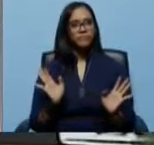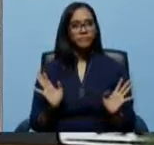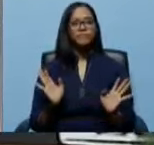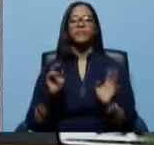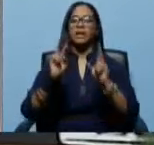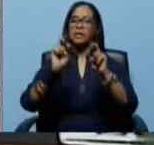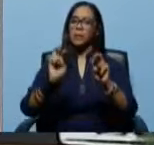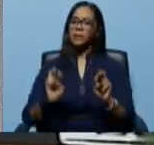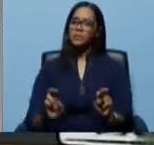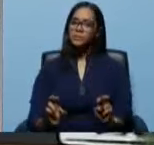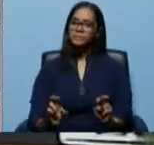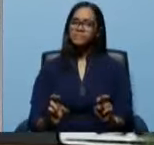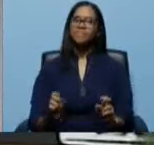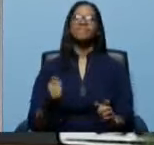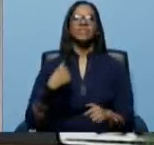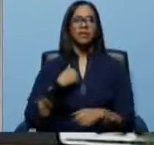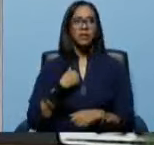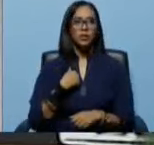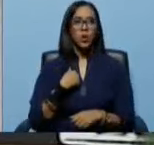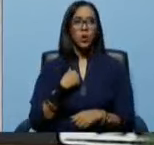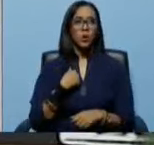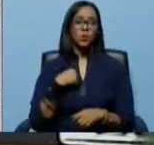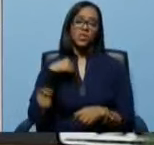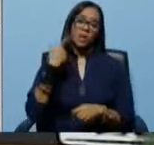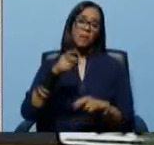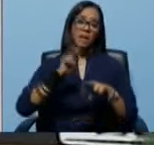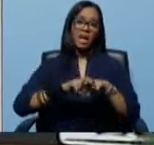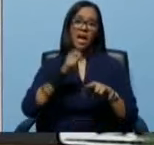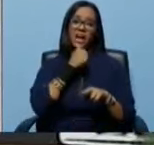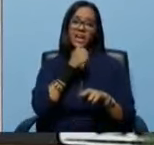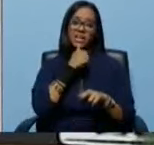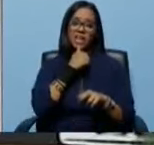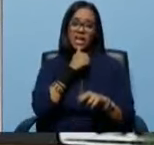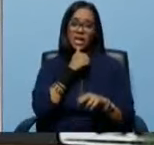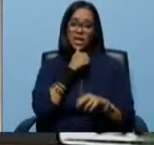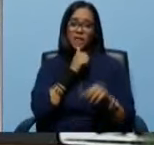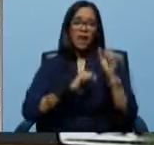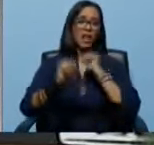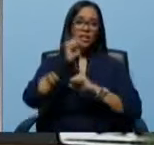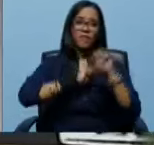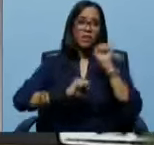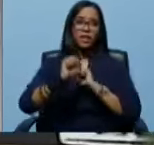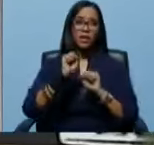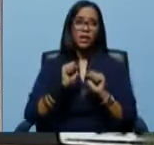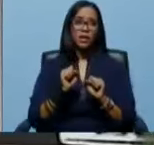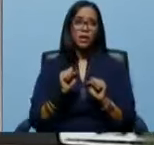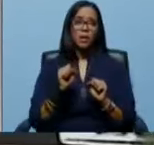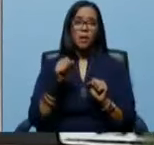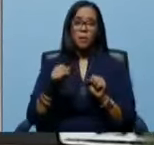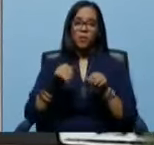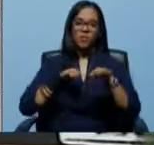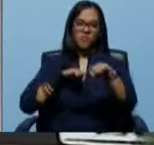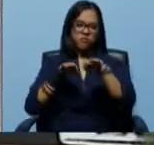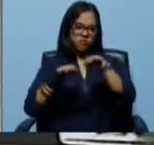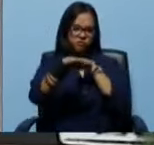Van a chocar. Y yo, después yo me sentaré a ver quiénes son los que van a abogar por lo que pican carro,